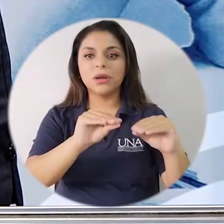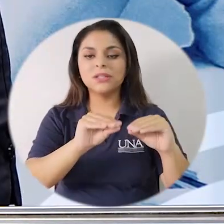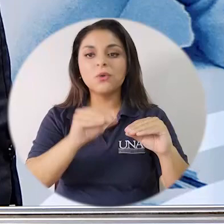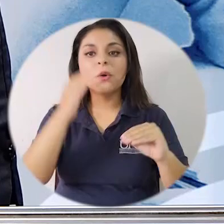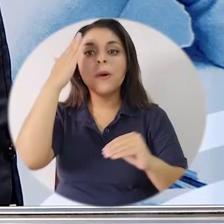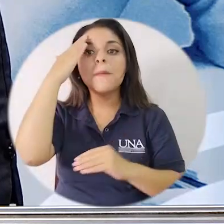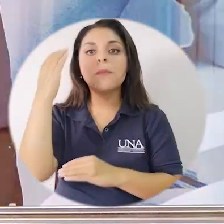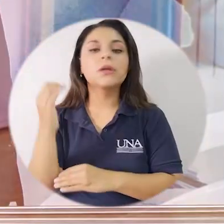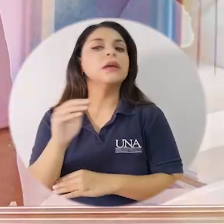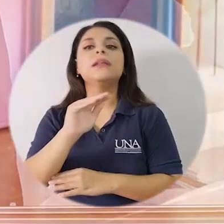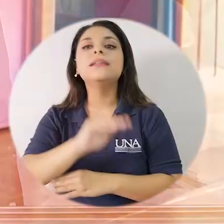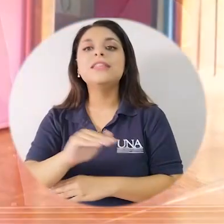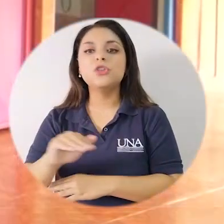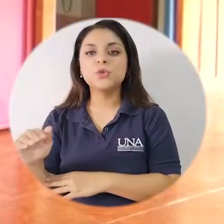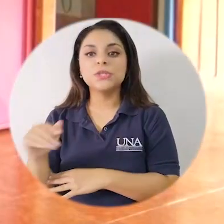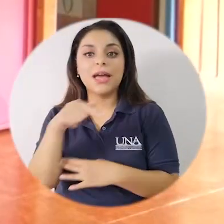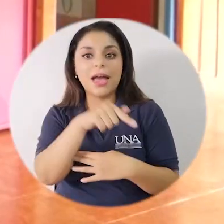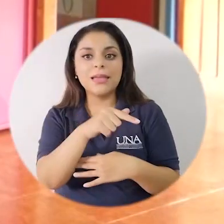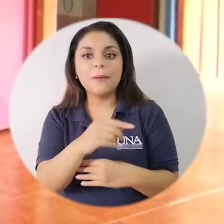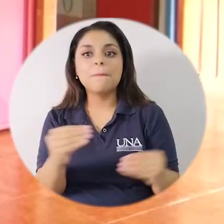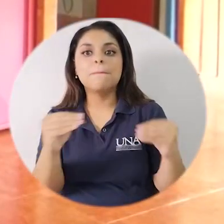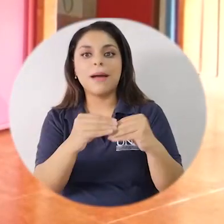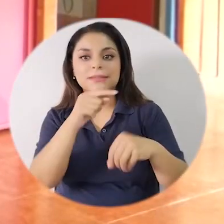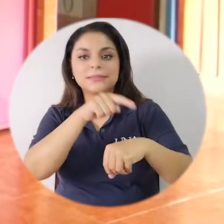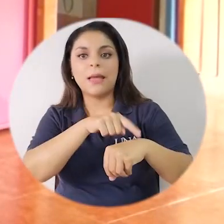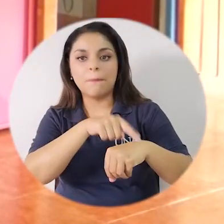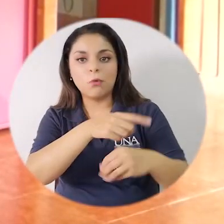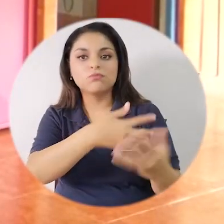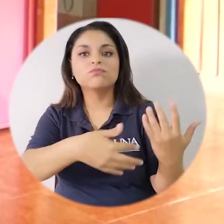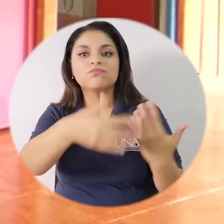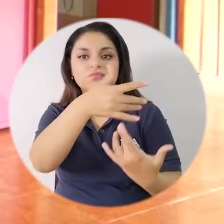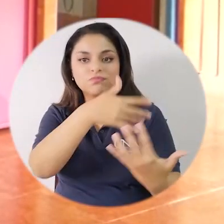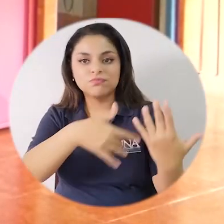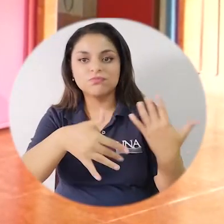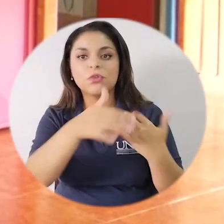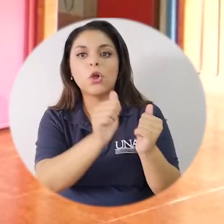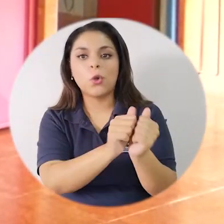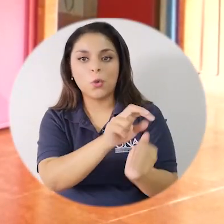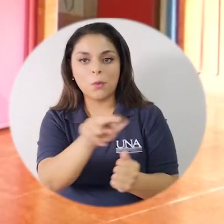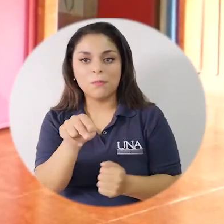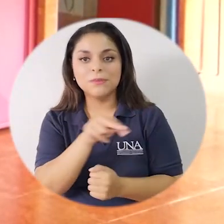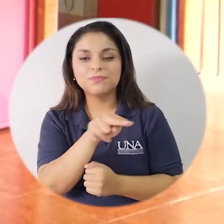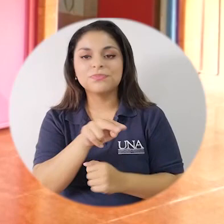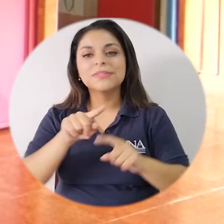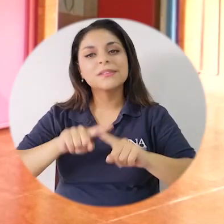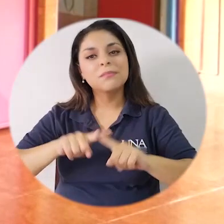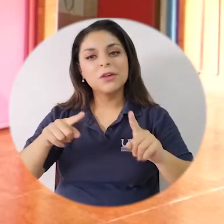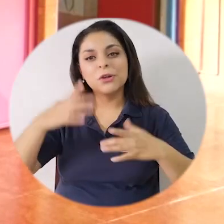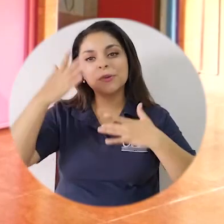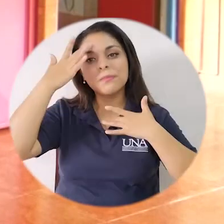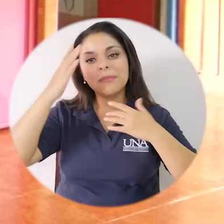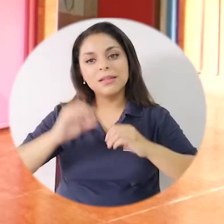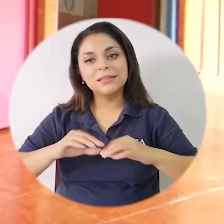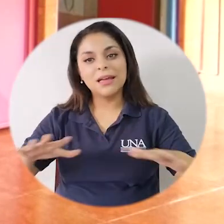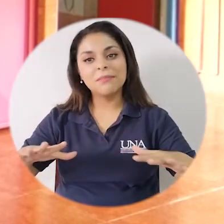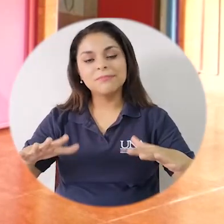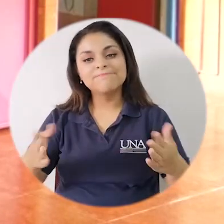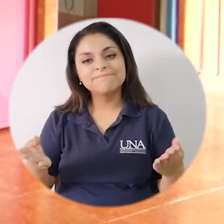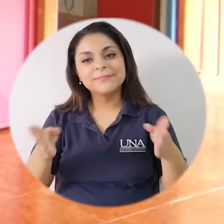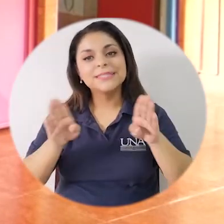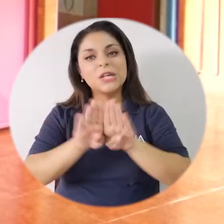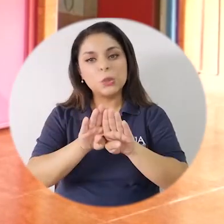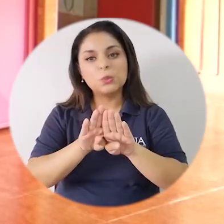en el que los niños pasan la mayor cantidad de tiempo y donde comparten con sus compañeros. Pero la pandemia vino